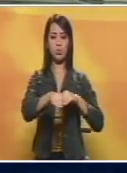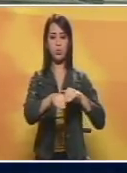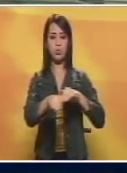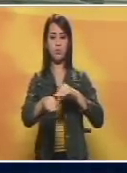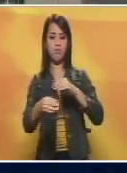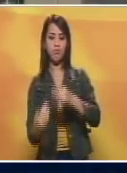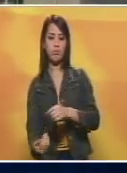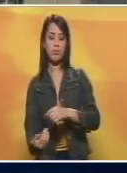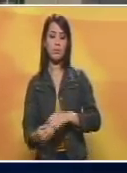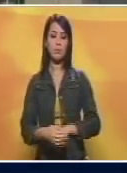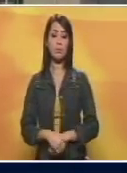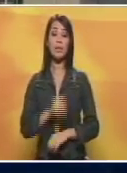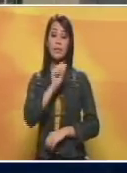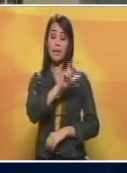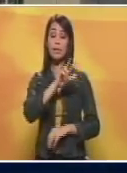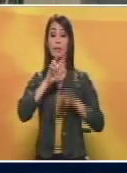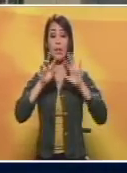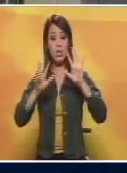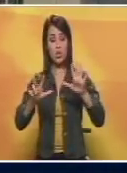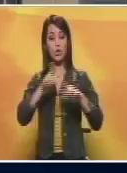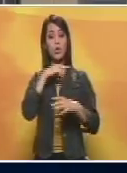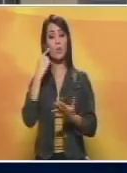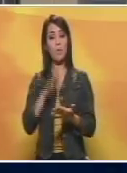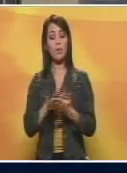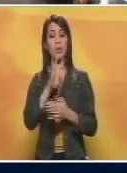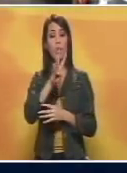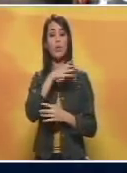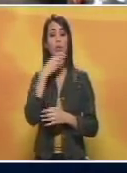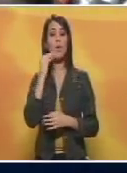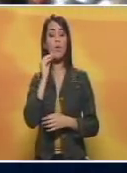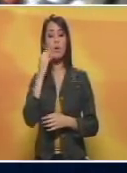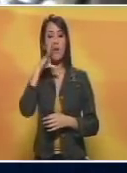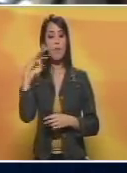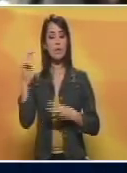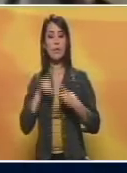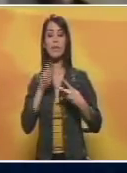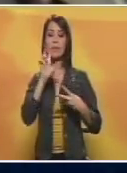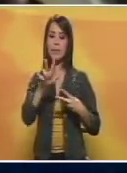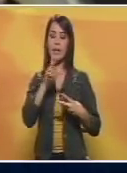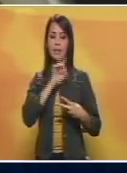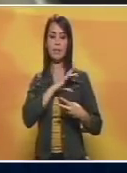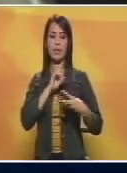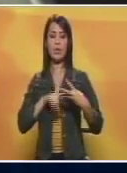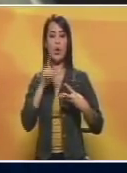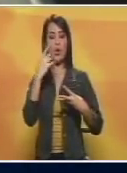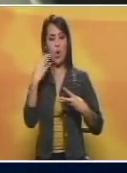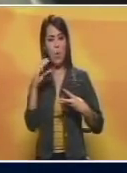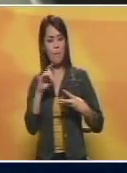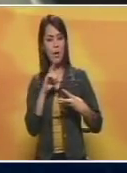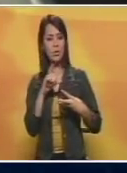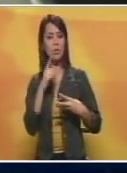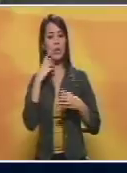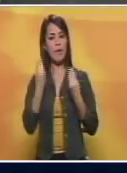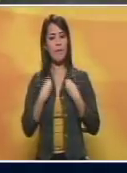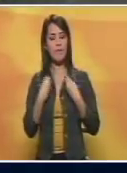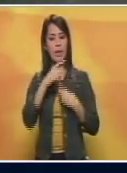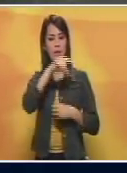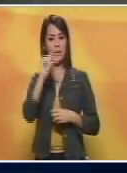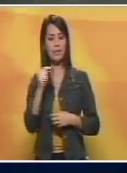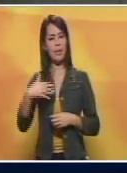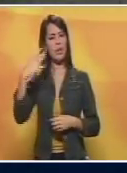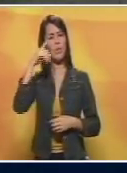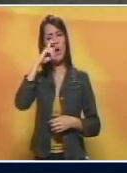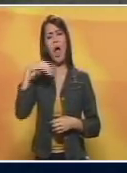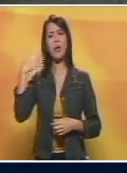derrumbe entre los 38 fallecidos hay cuatro jóvenes franceses tres chilenos un peruano un colombiano que vivían en italia desde hace